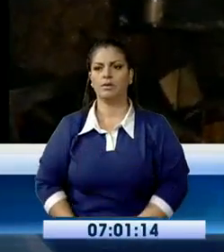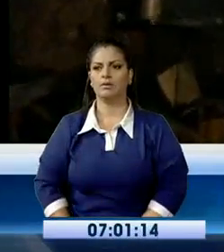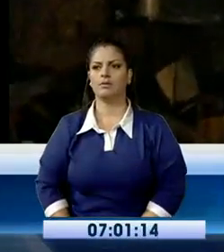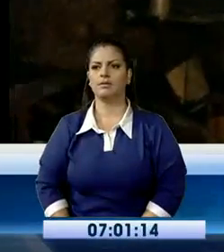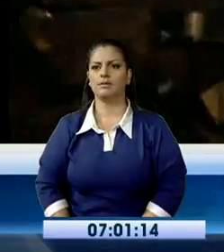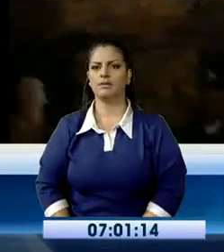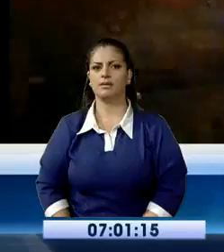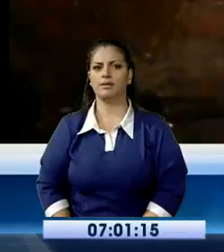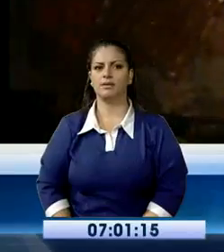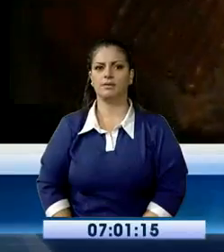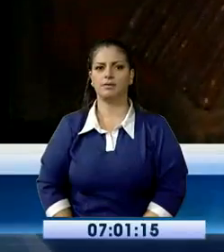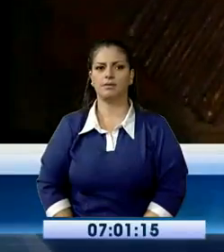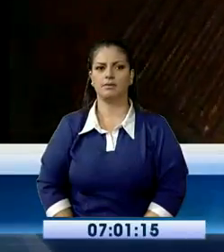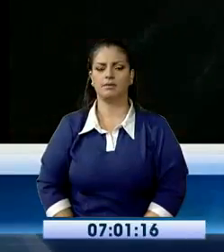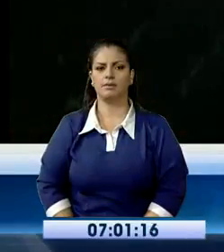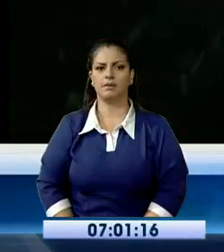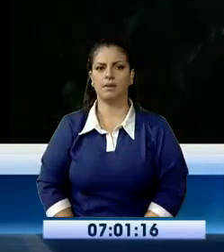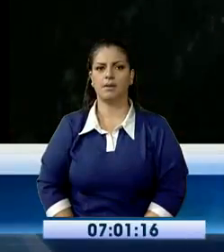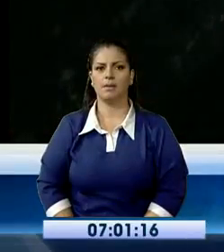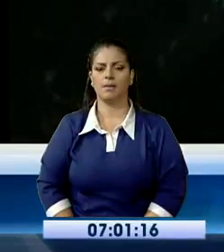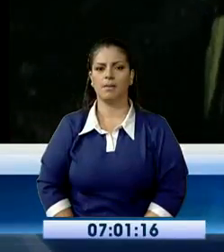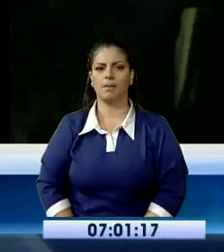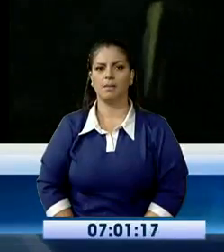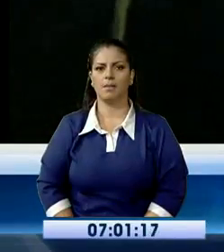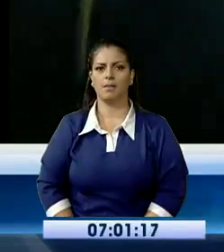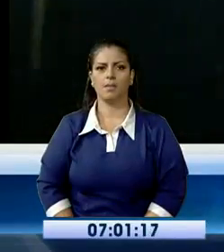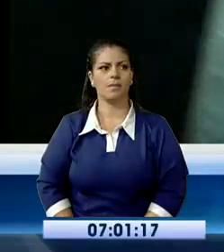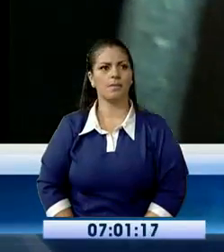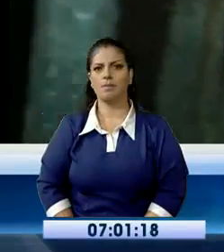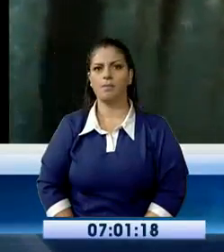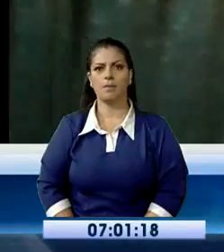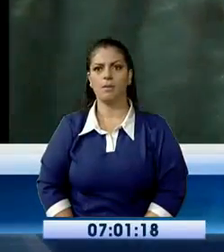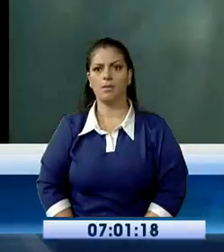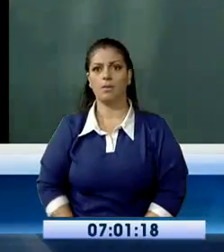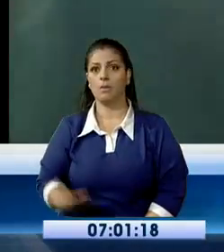sitio. Uh-huh. Escuchemos a ver qué nos dice. ¿No?